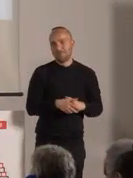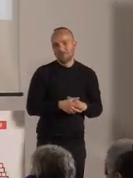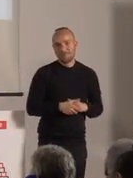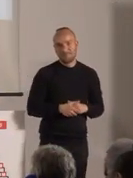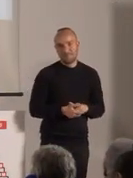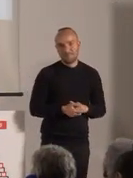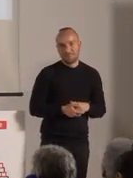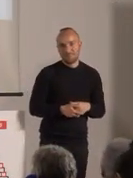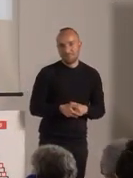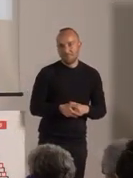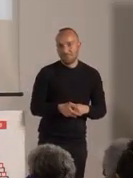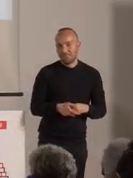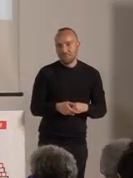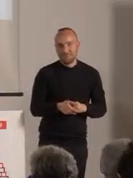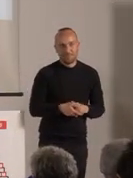Gracias.